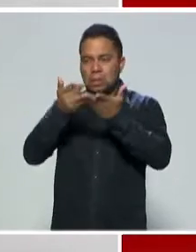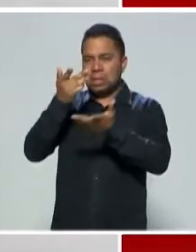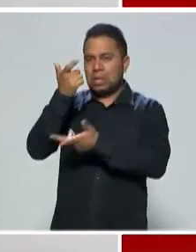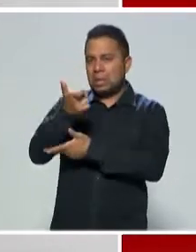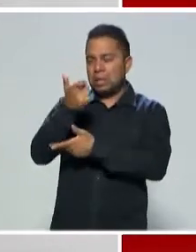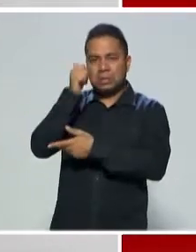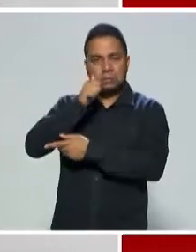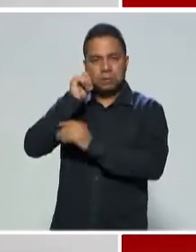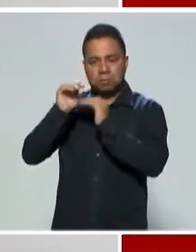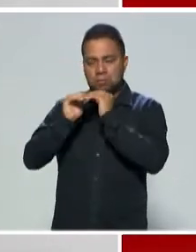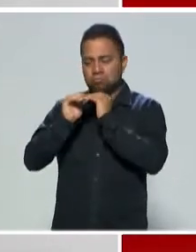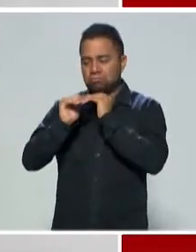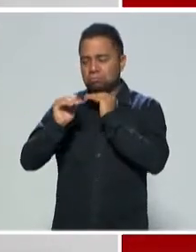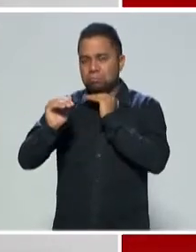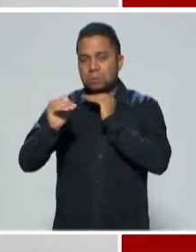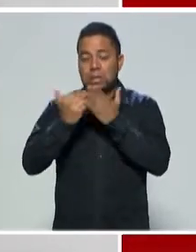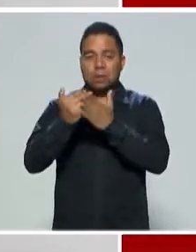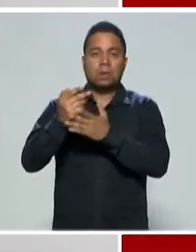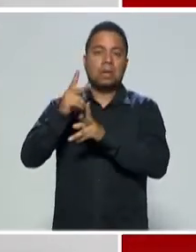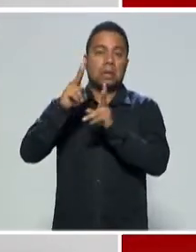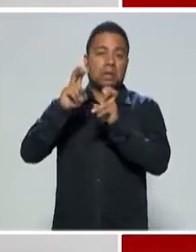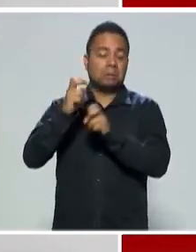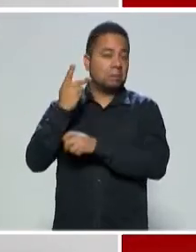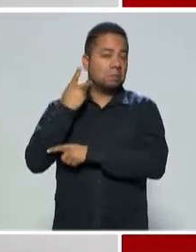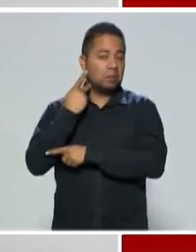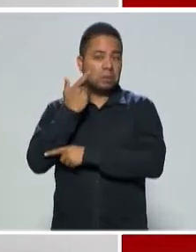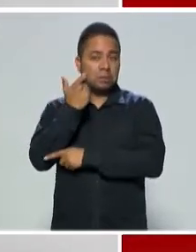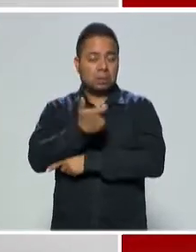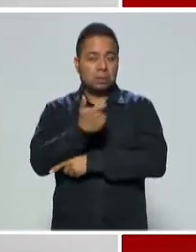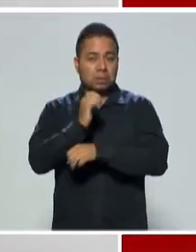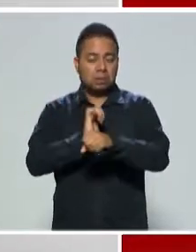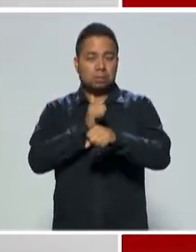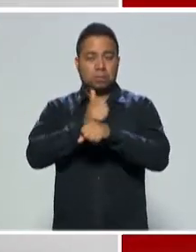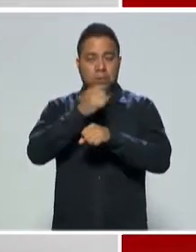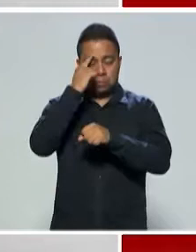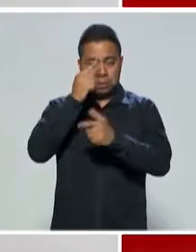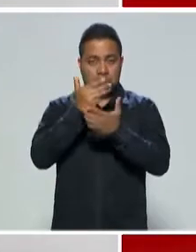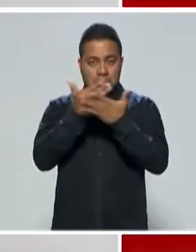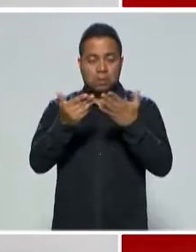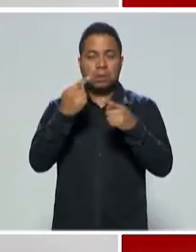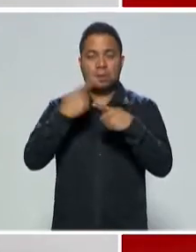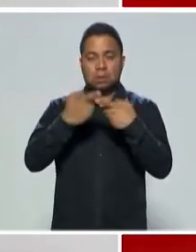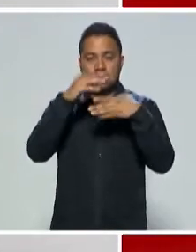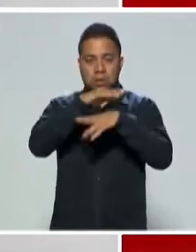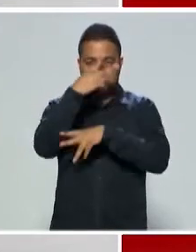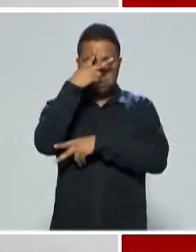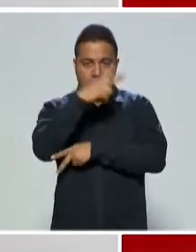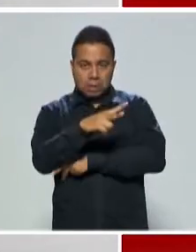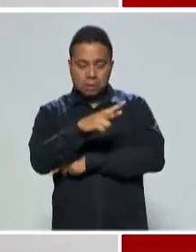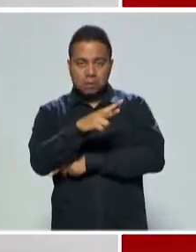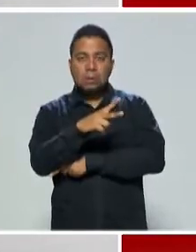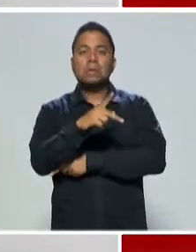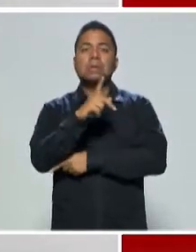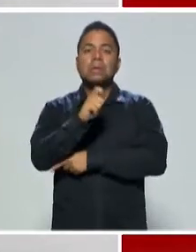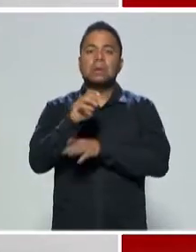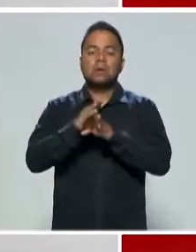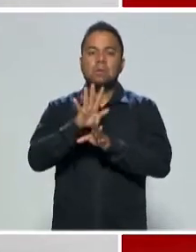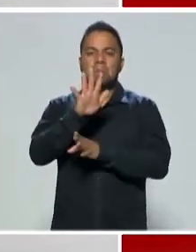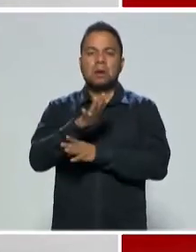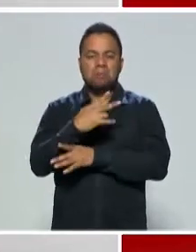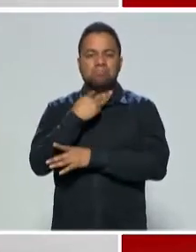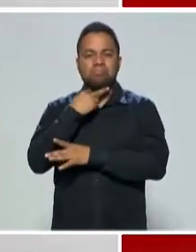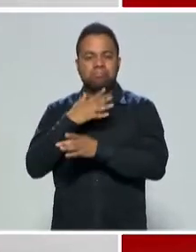de manera que la política monetaria implementada actualmente por el banco de mexico es restrictiva